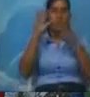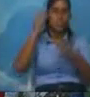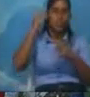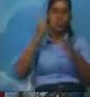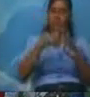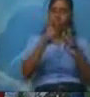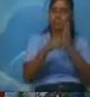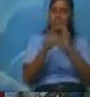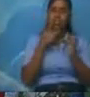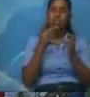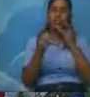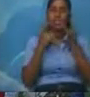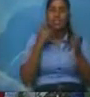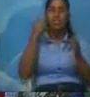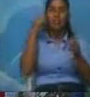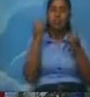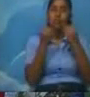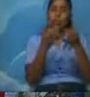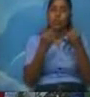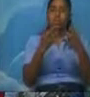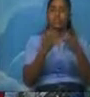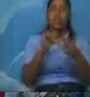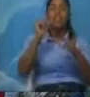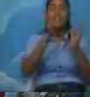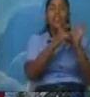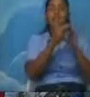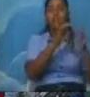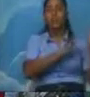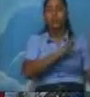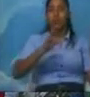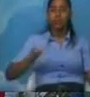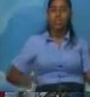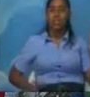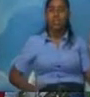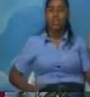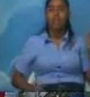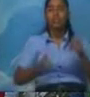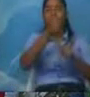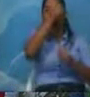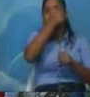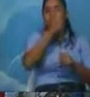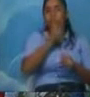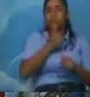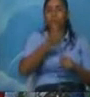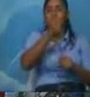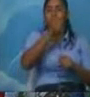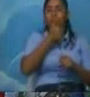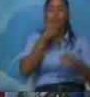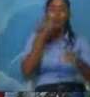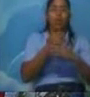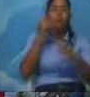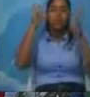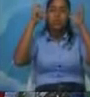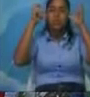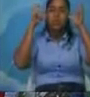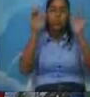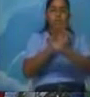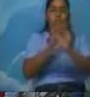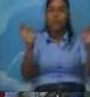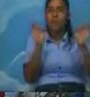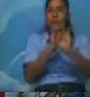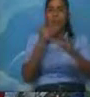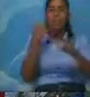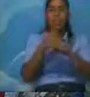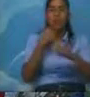barbaridades por montón y Jesucristo apacible como si no los oía como si no le estaban